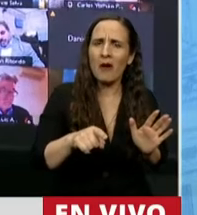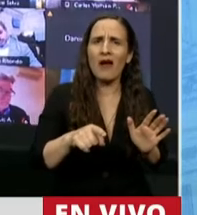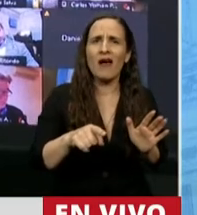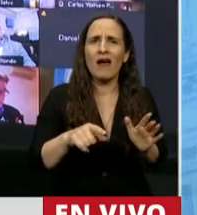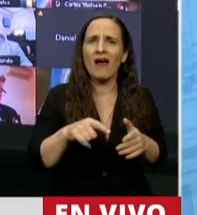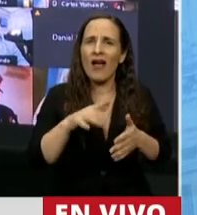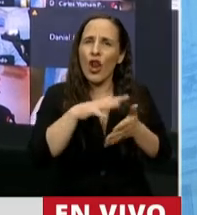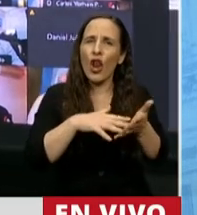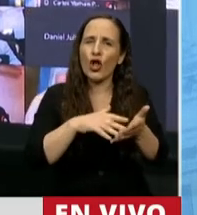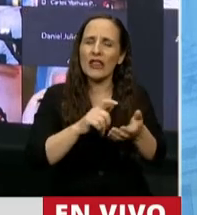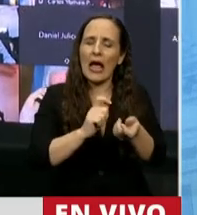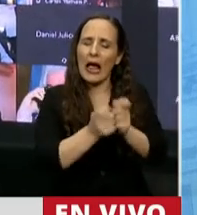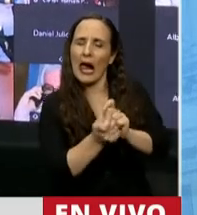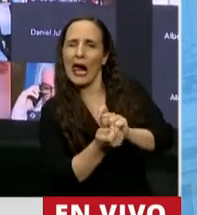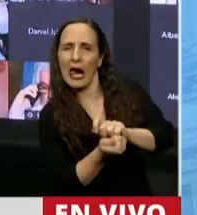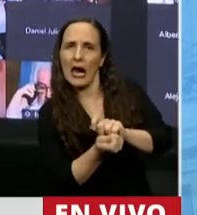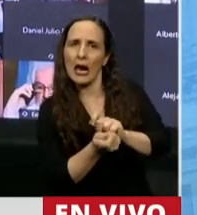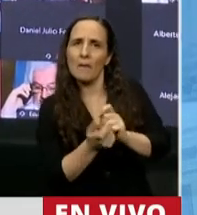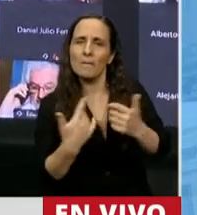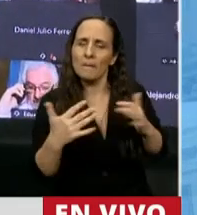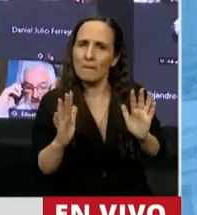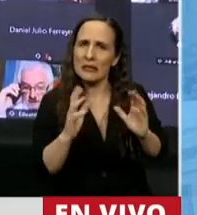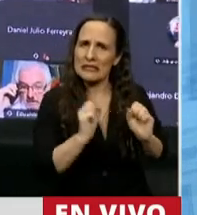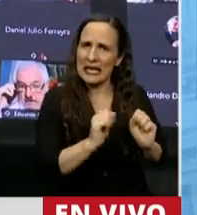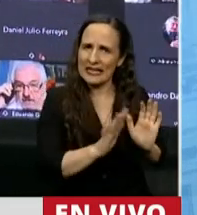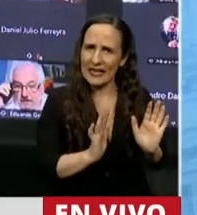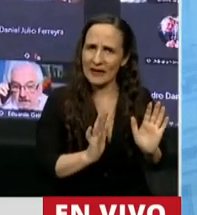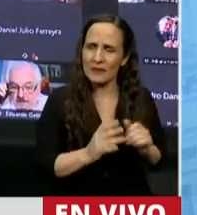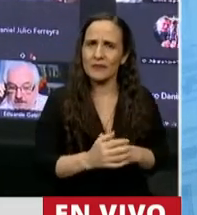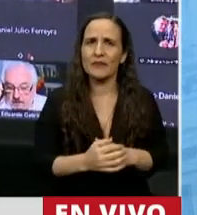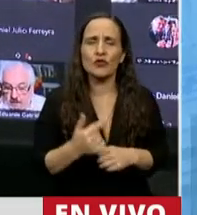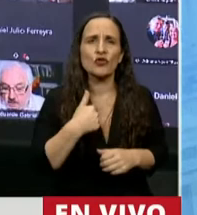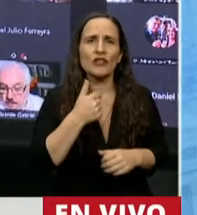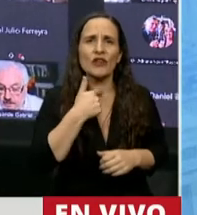nota desde Secretaría. Yo quiero decirle, señor presidente,